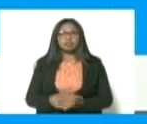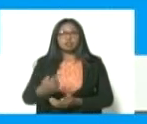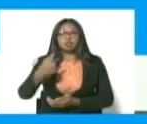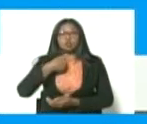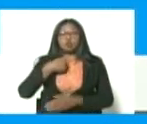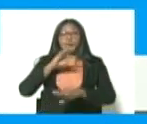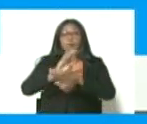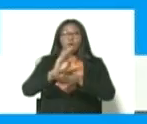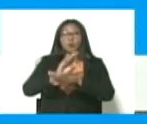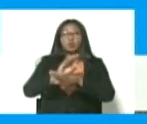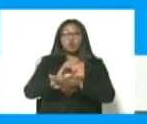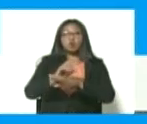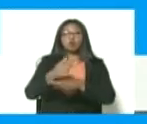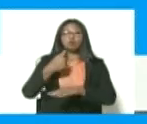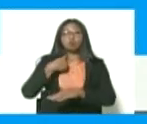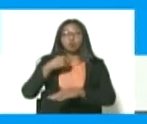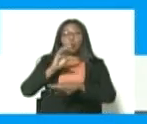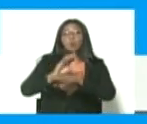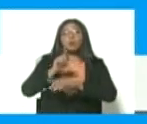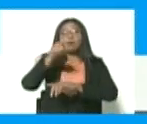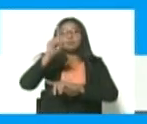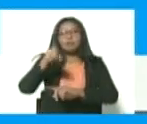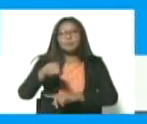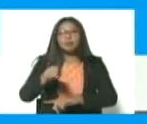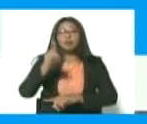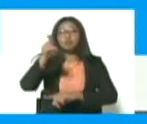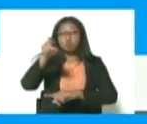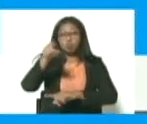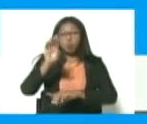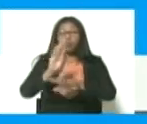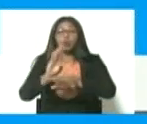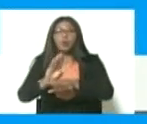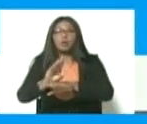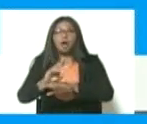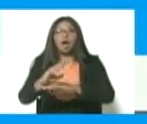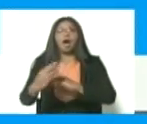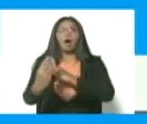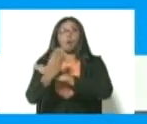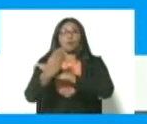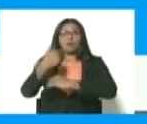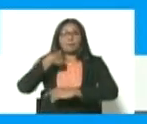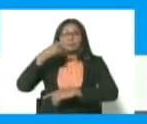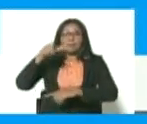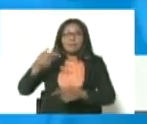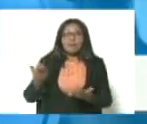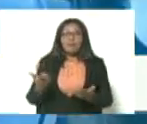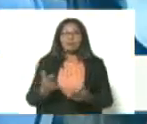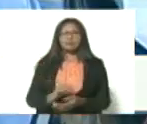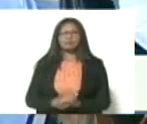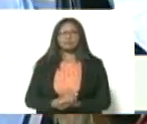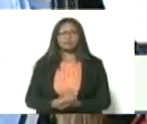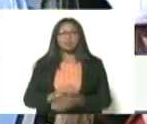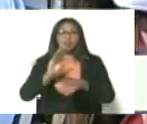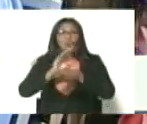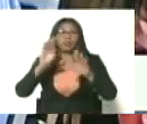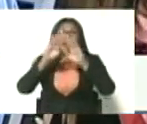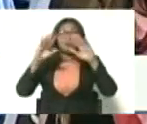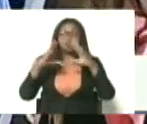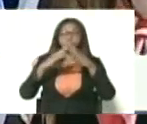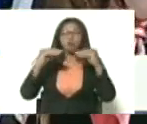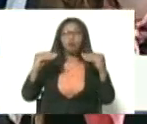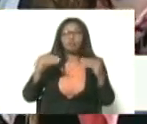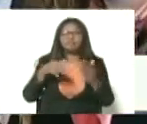cuido, yo te cuido. Si tú te cuidas, tú me cuidas. Y cuidándonos todos,